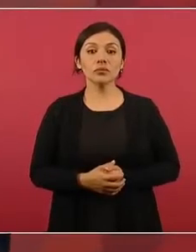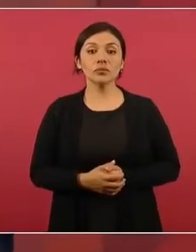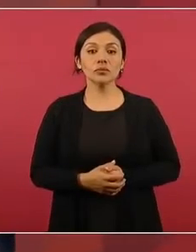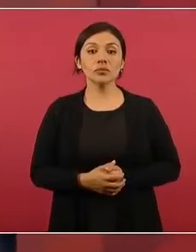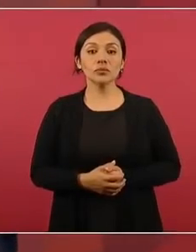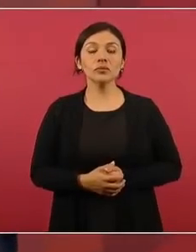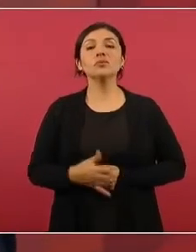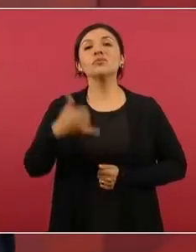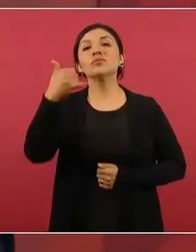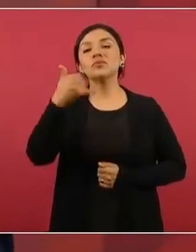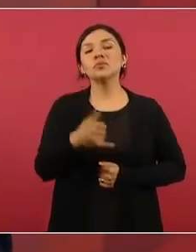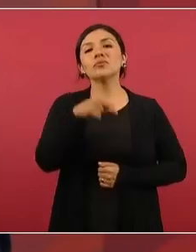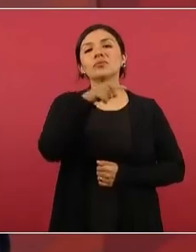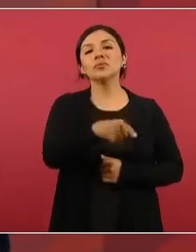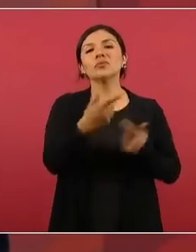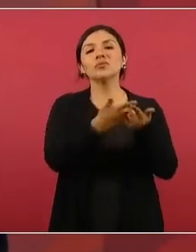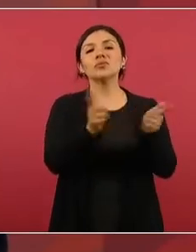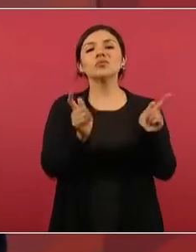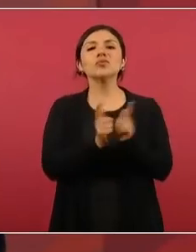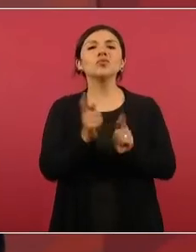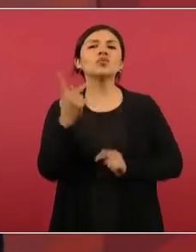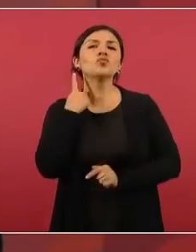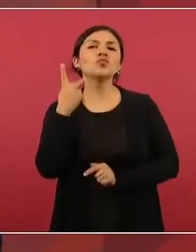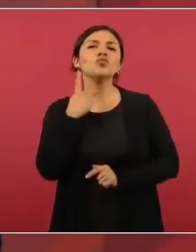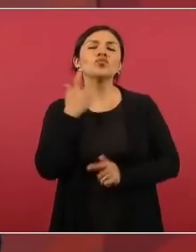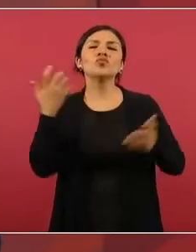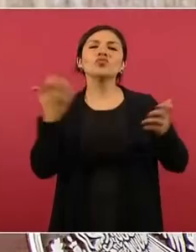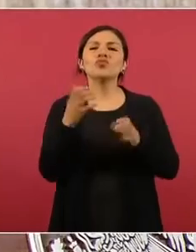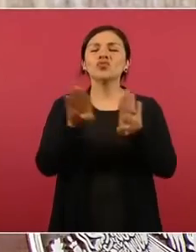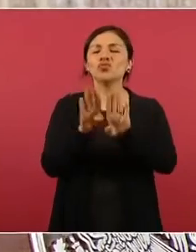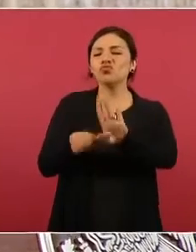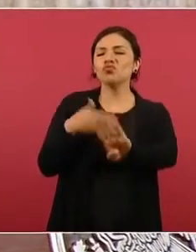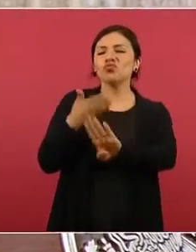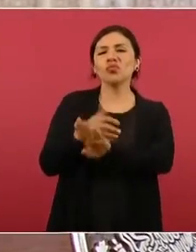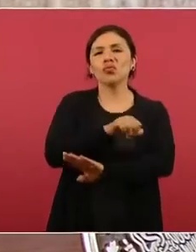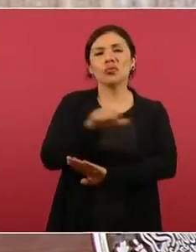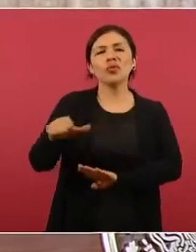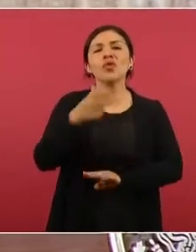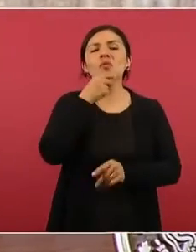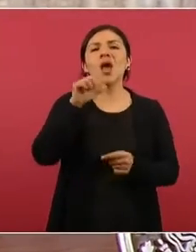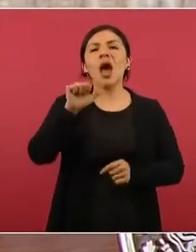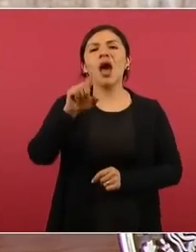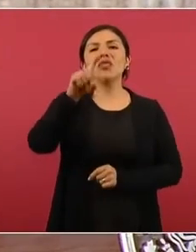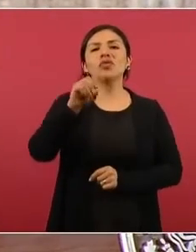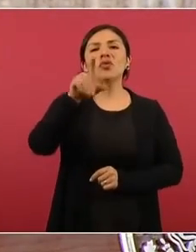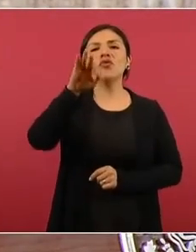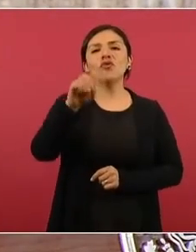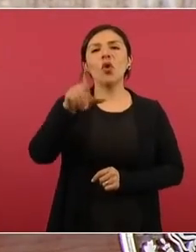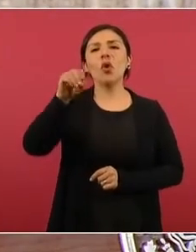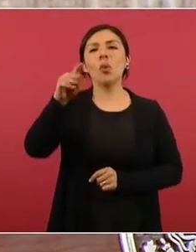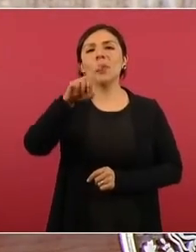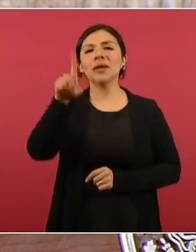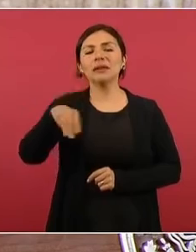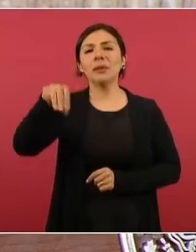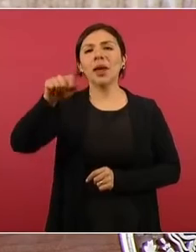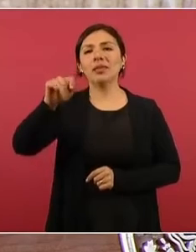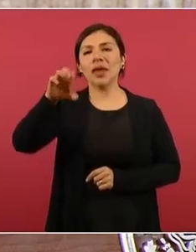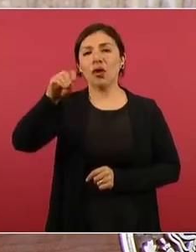movimiento opositor político, pero tiene cosas muy buenas. Adolfo López Mateos decía que había